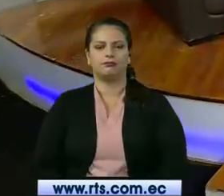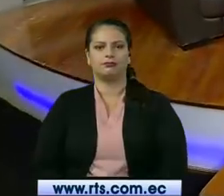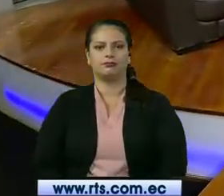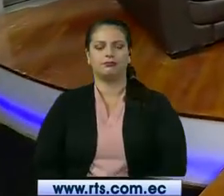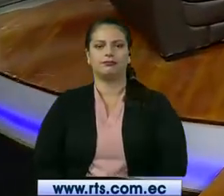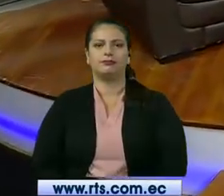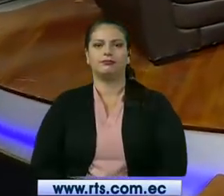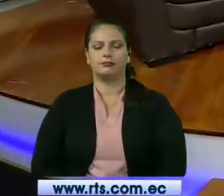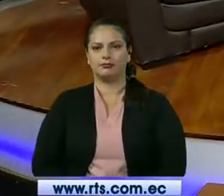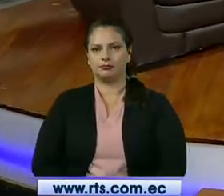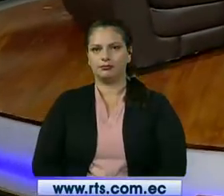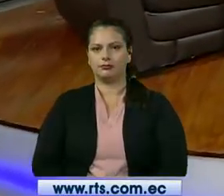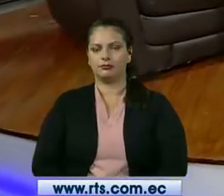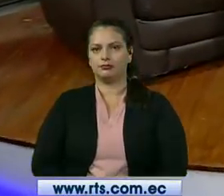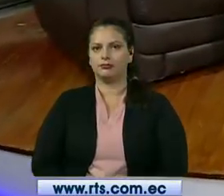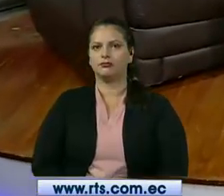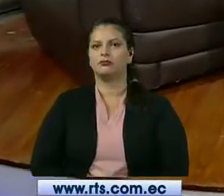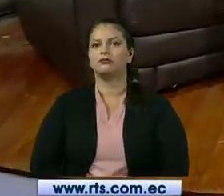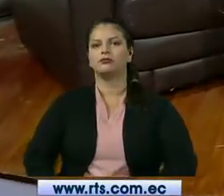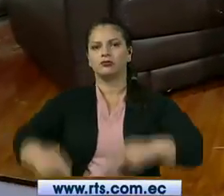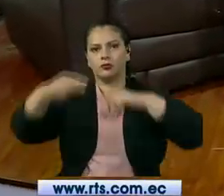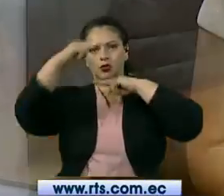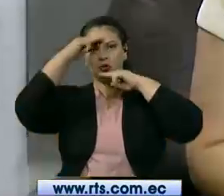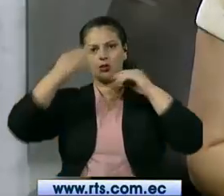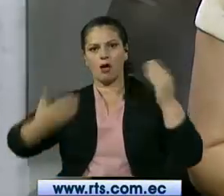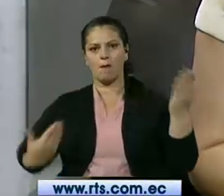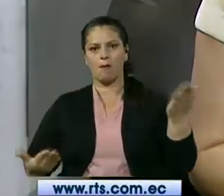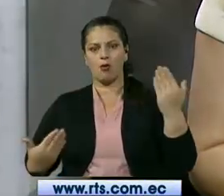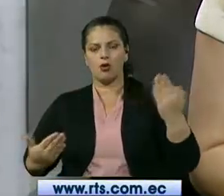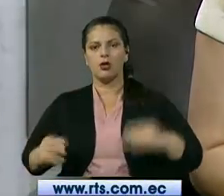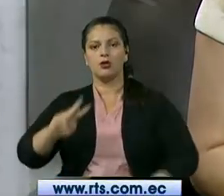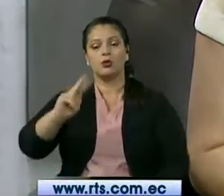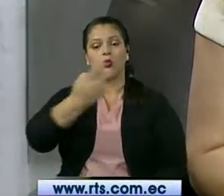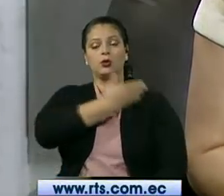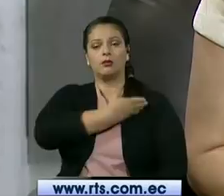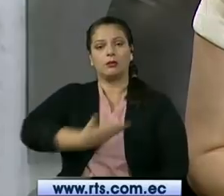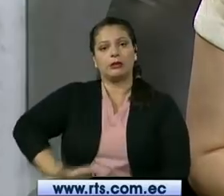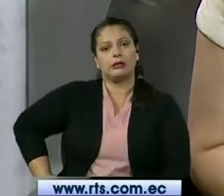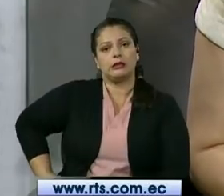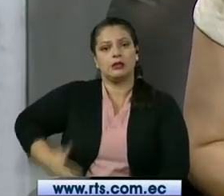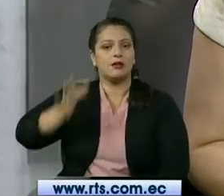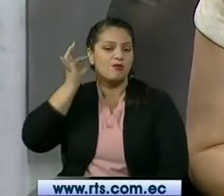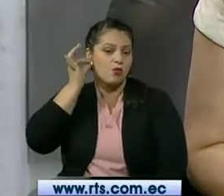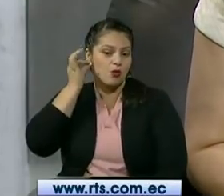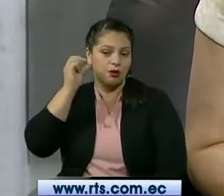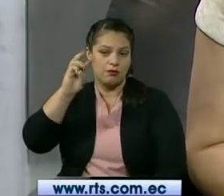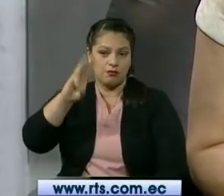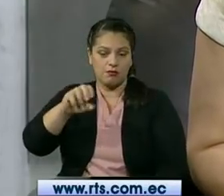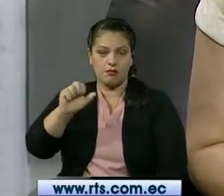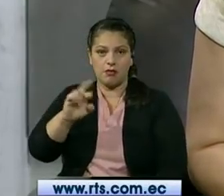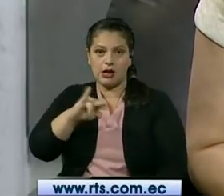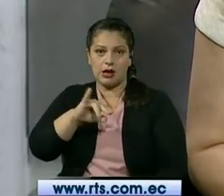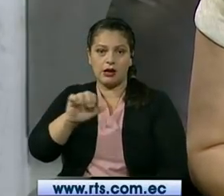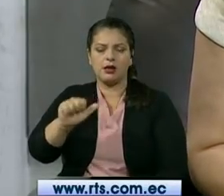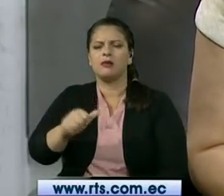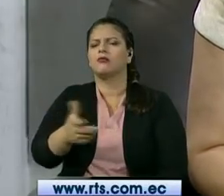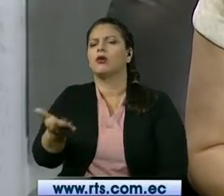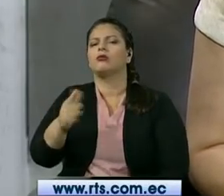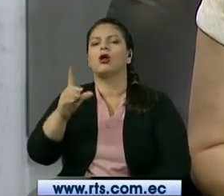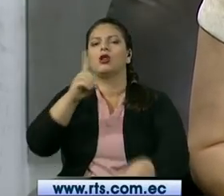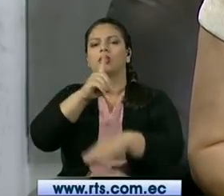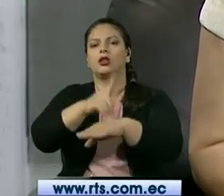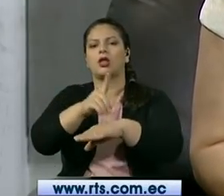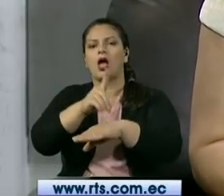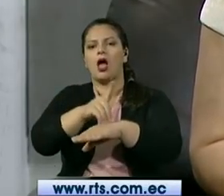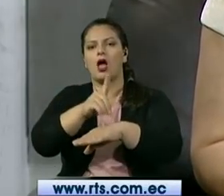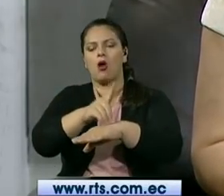Vamos ahora con la información política. La vicepresidenta de la República, María Alejandra Vicuña, recorrió el Cantón Daule haciendo campaña por el sí